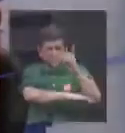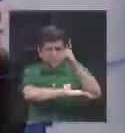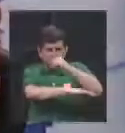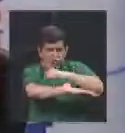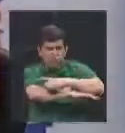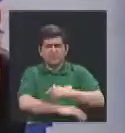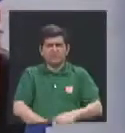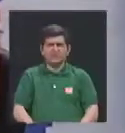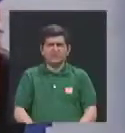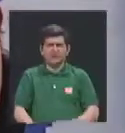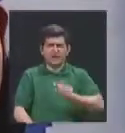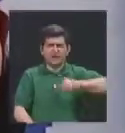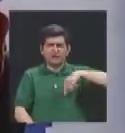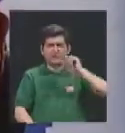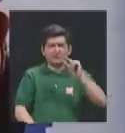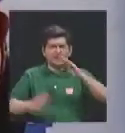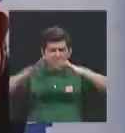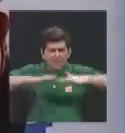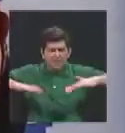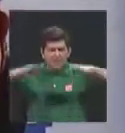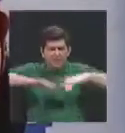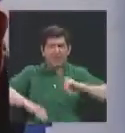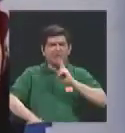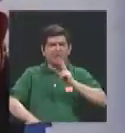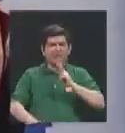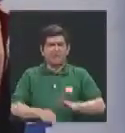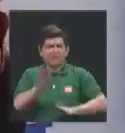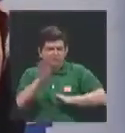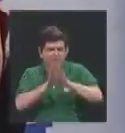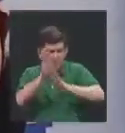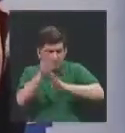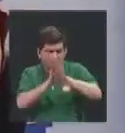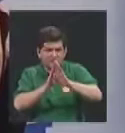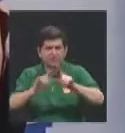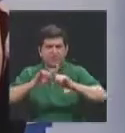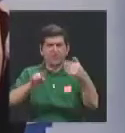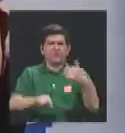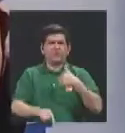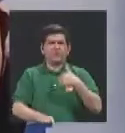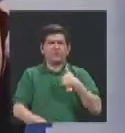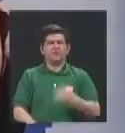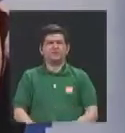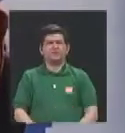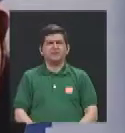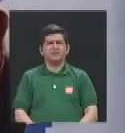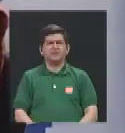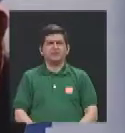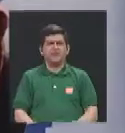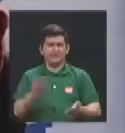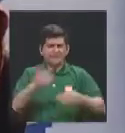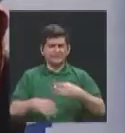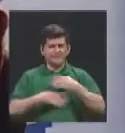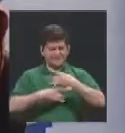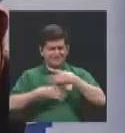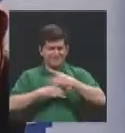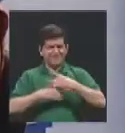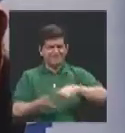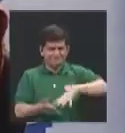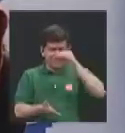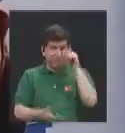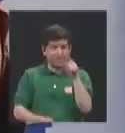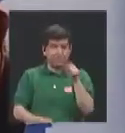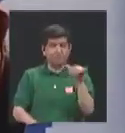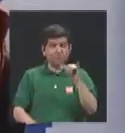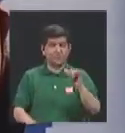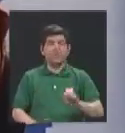¿Qué le ha parecido estos días nuestro pequeño medio? Si bien es cierto, se viene desarrollando, pero tenemos un